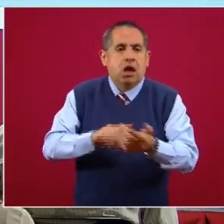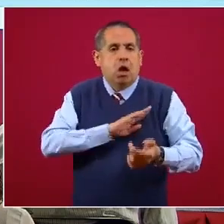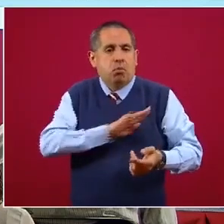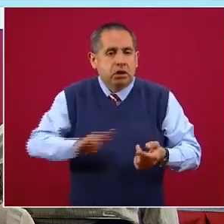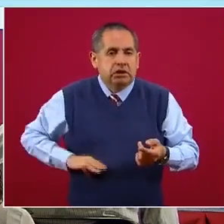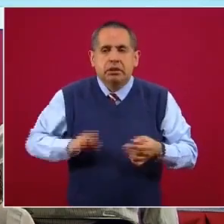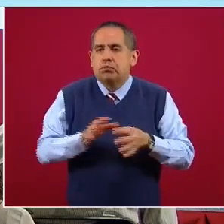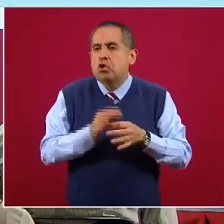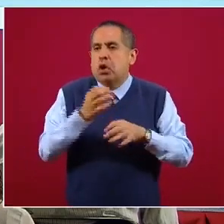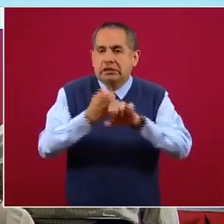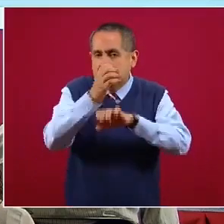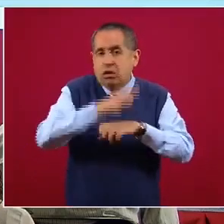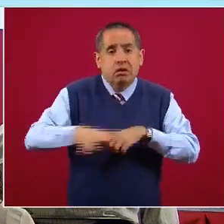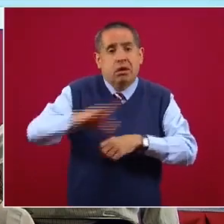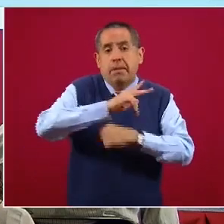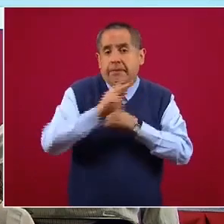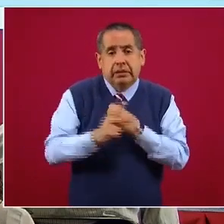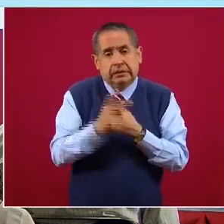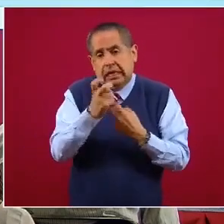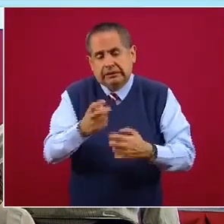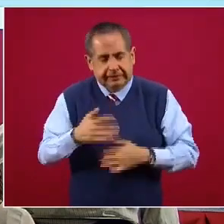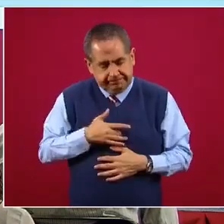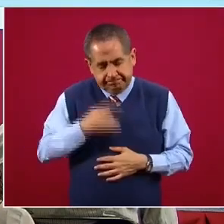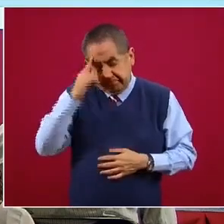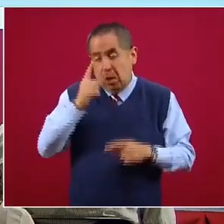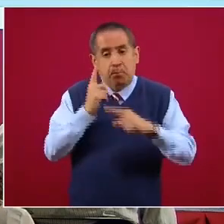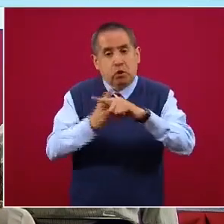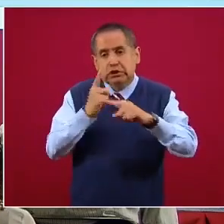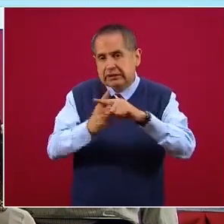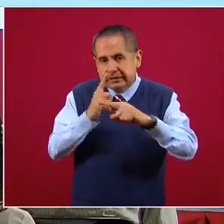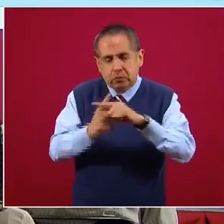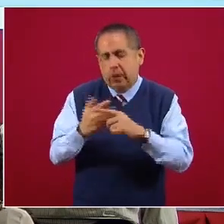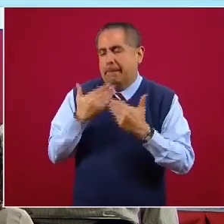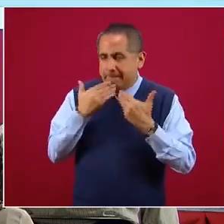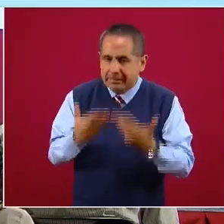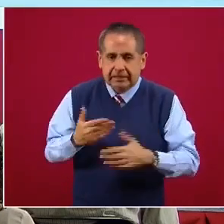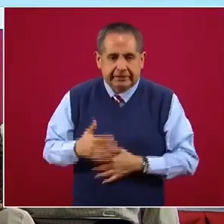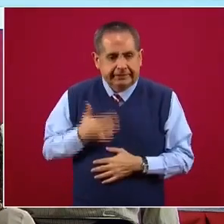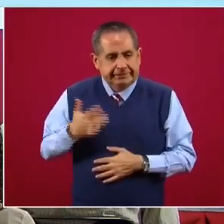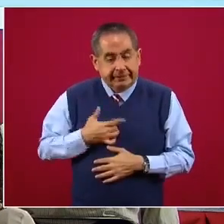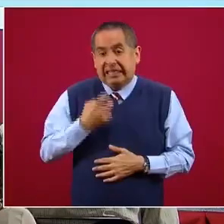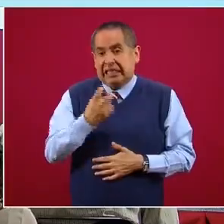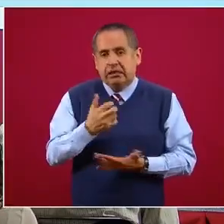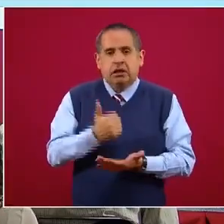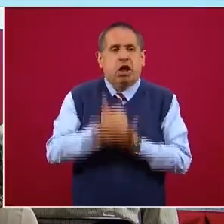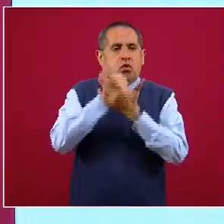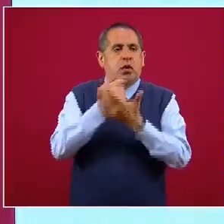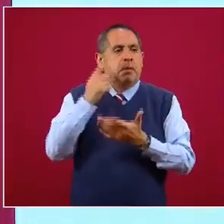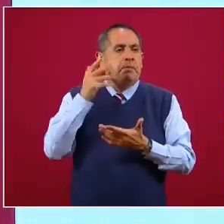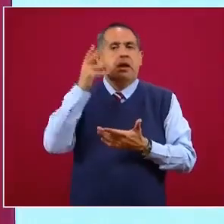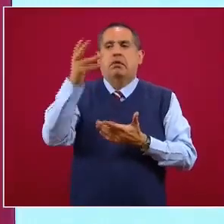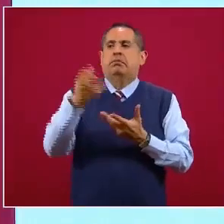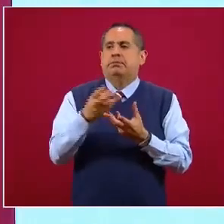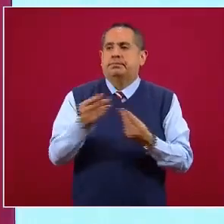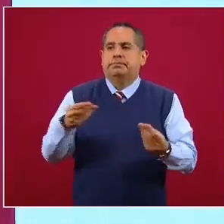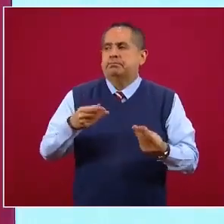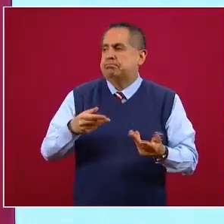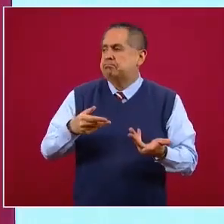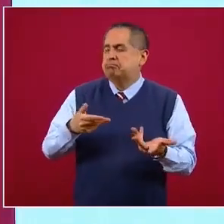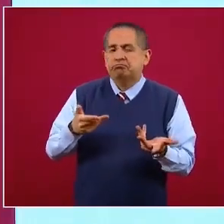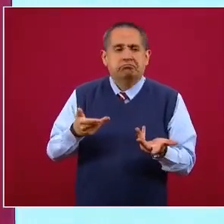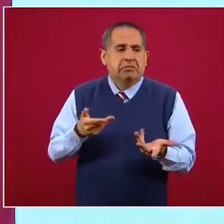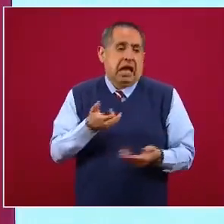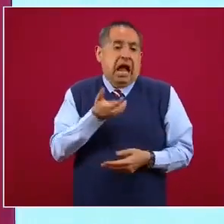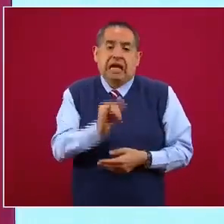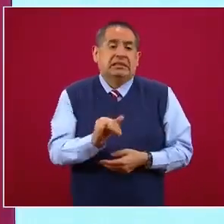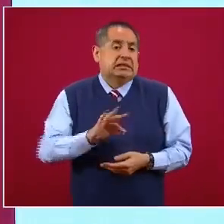todo el país. Y esa es la actitud que consideramos que mejor nos va a ayudar a convivir, coexistir